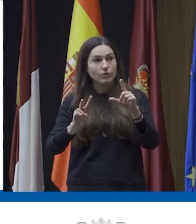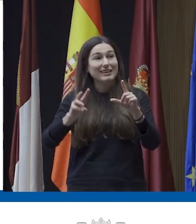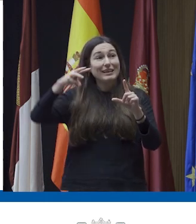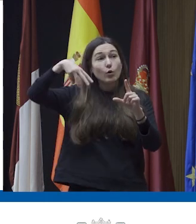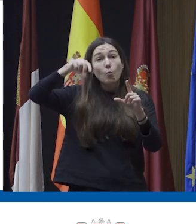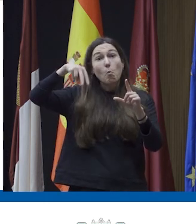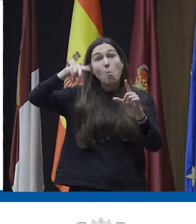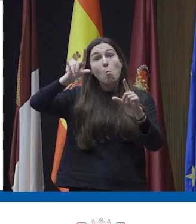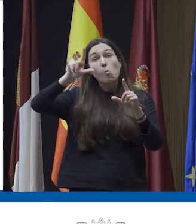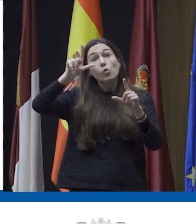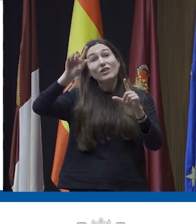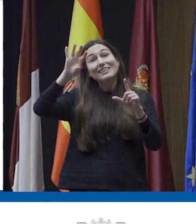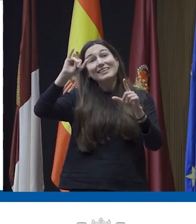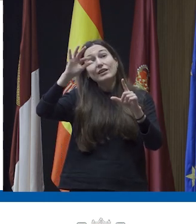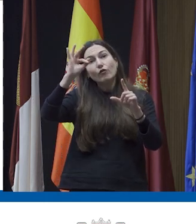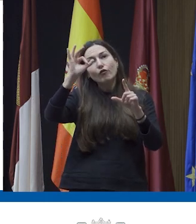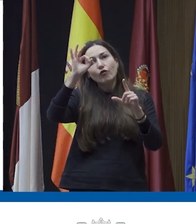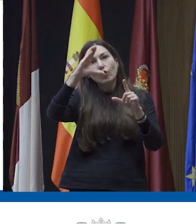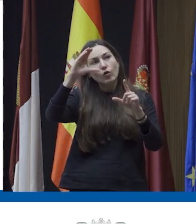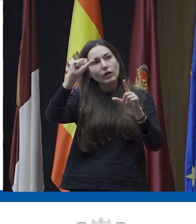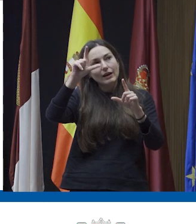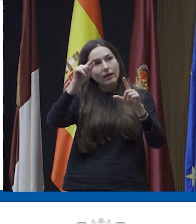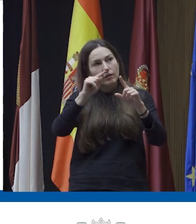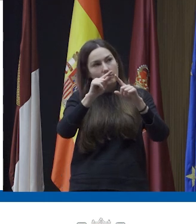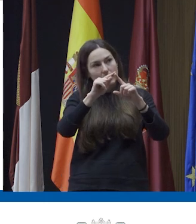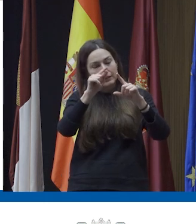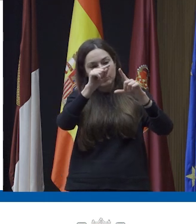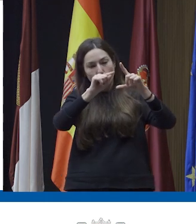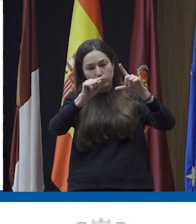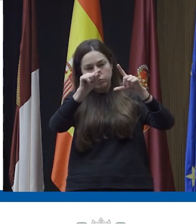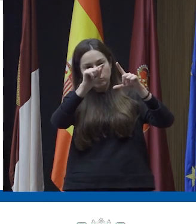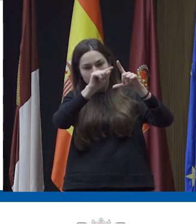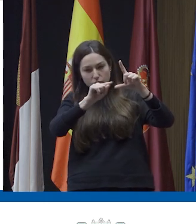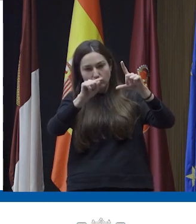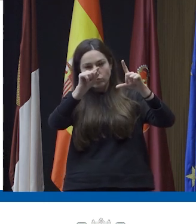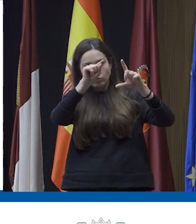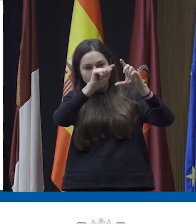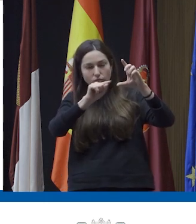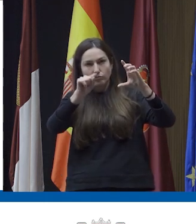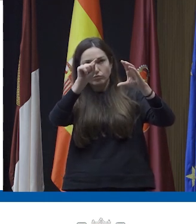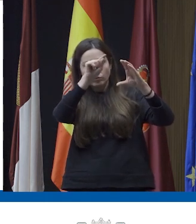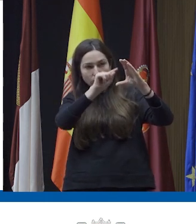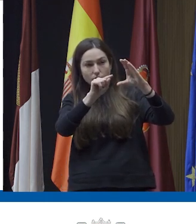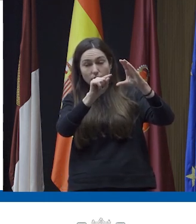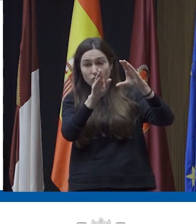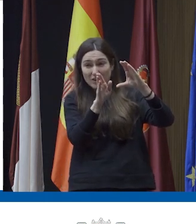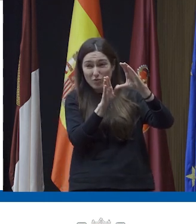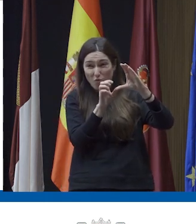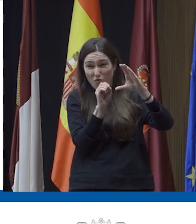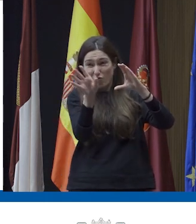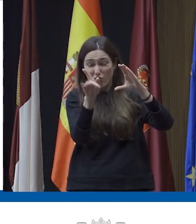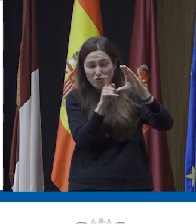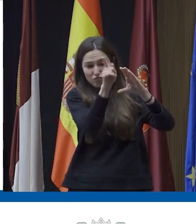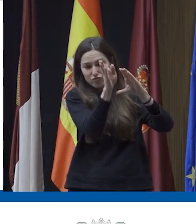veis estos pequeños aritos que tiene la lente, por cada aro, ¿vale? Cada aro va enfocando en un foco diferente.